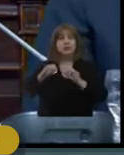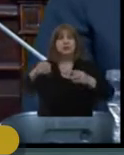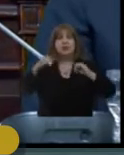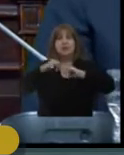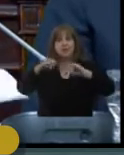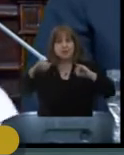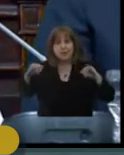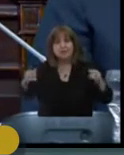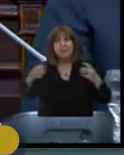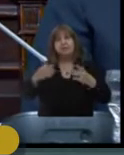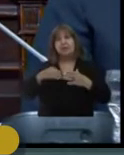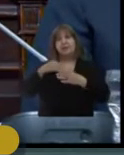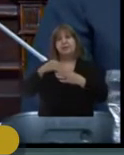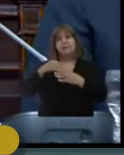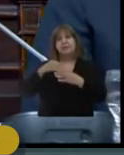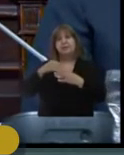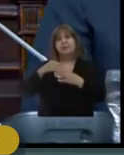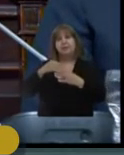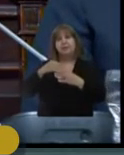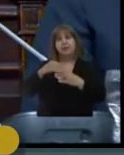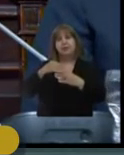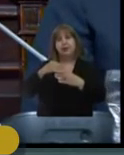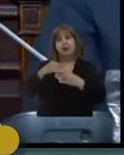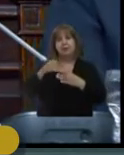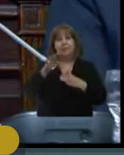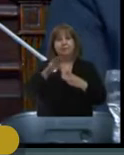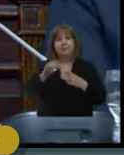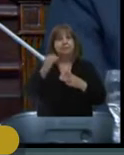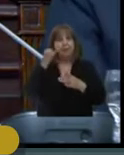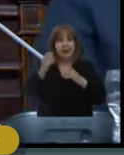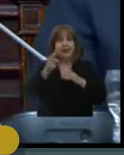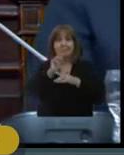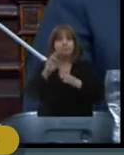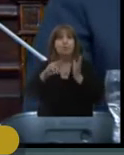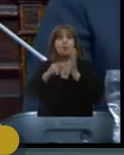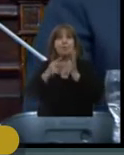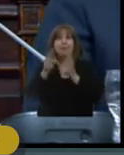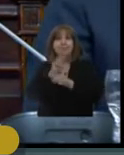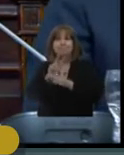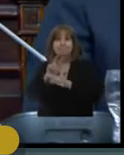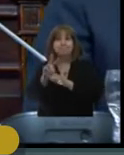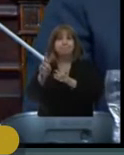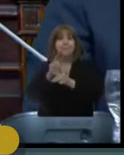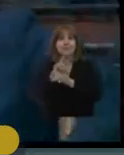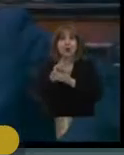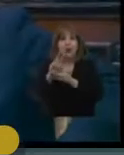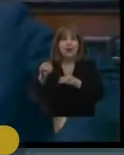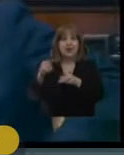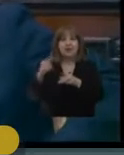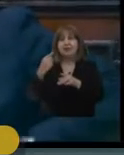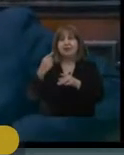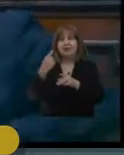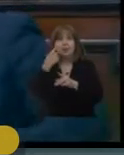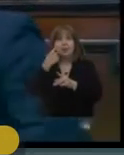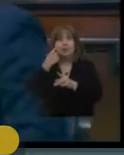al meollo de la cuestión, que es vivir tranquilos y tratar de que los mendocinos vivamos tranquilos y